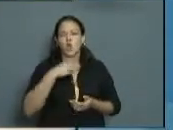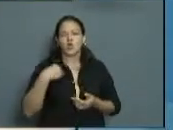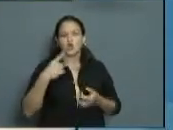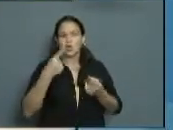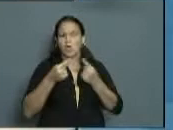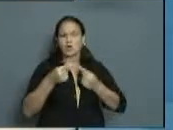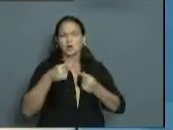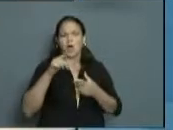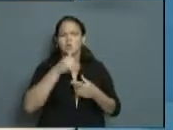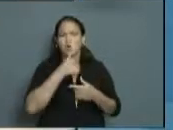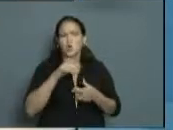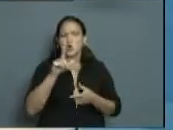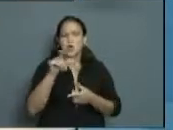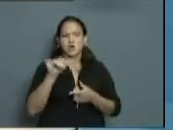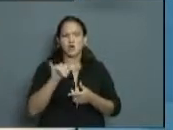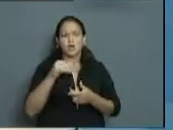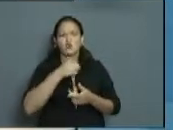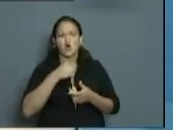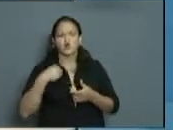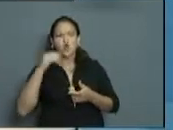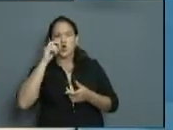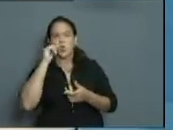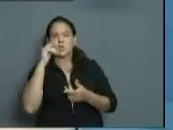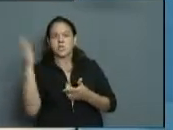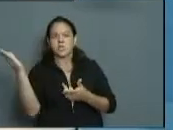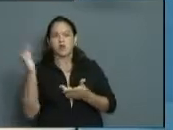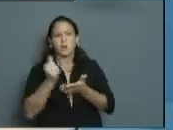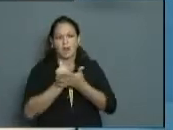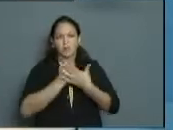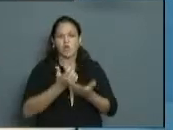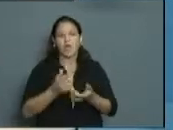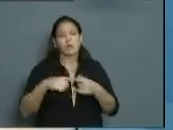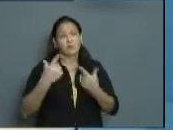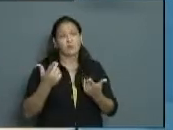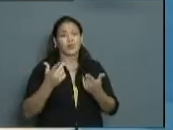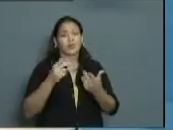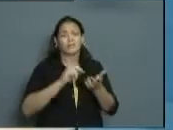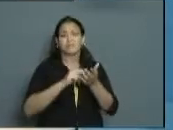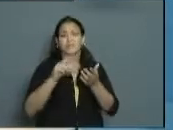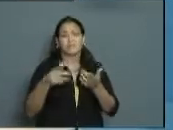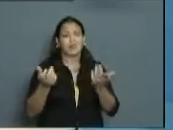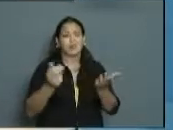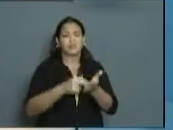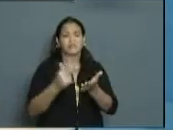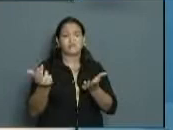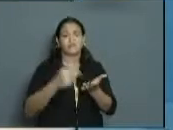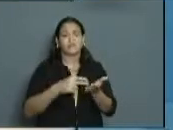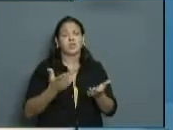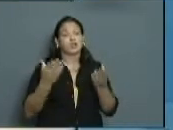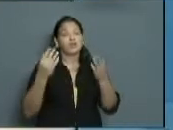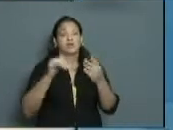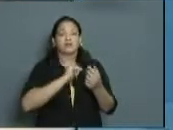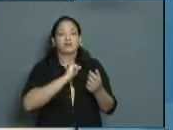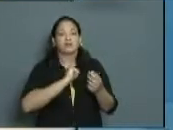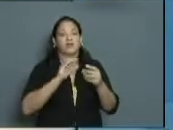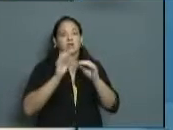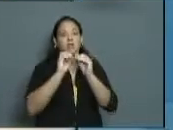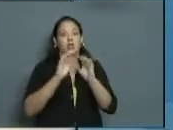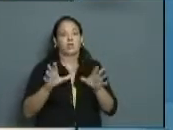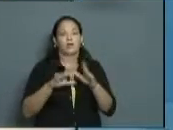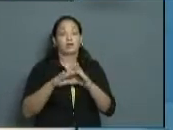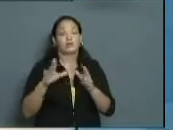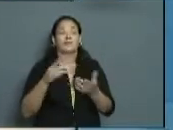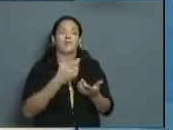algunas inquietudes y el doctor Juan Carlos también nos va a apoyar porque son varios los mensajes que nos llegan en estos momentos. Quisiéramos dar acuse de recibo a todos,